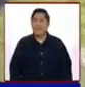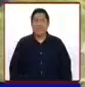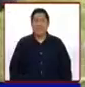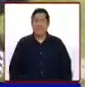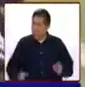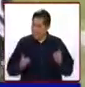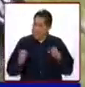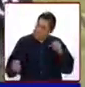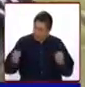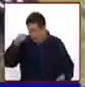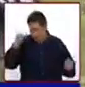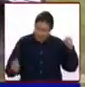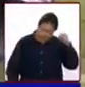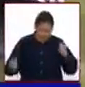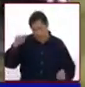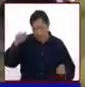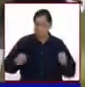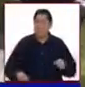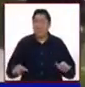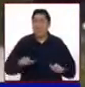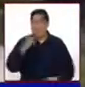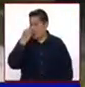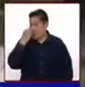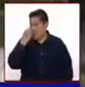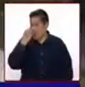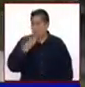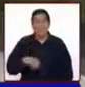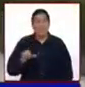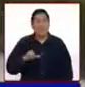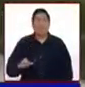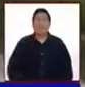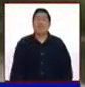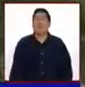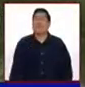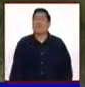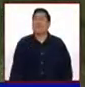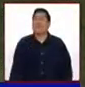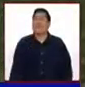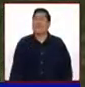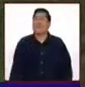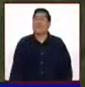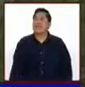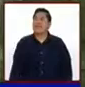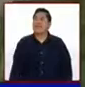hace. Y se muere. Aquí se muere. Chuño, de hecho. Chuño. Así se hace.